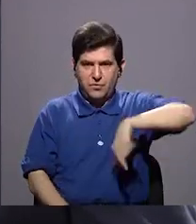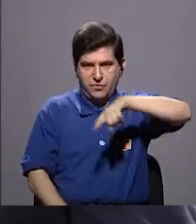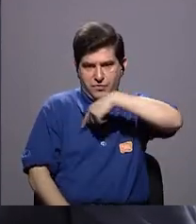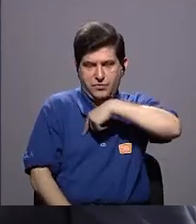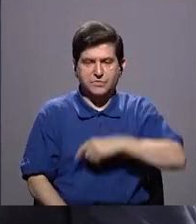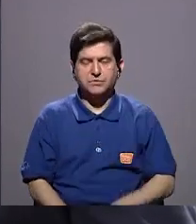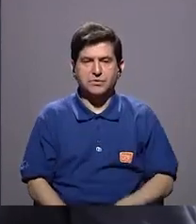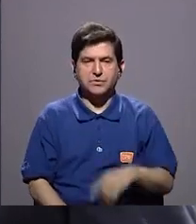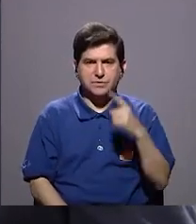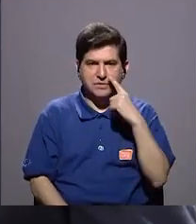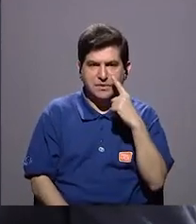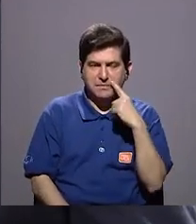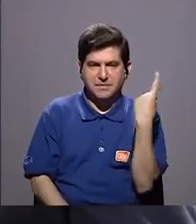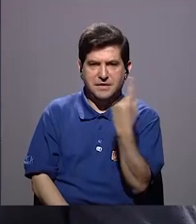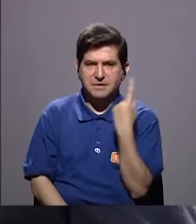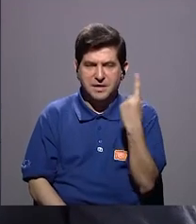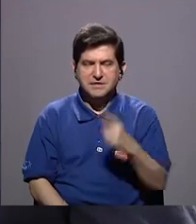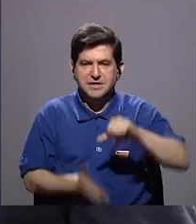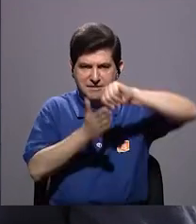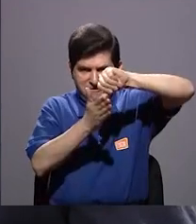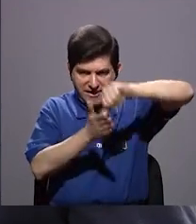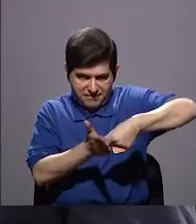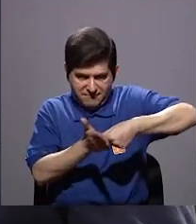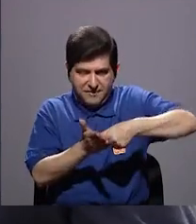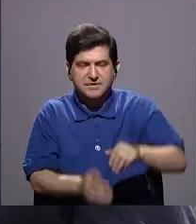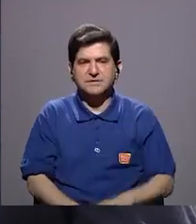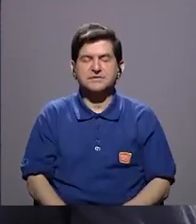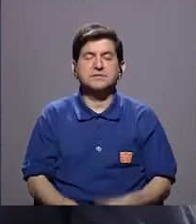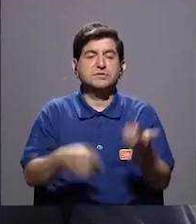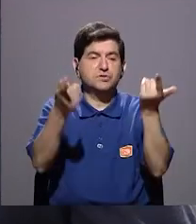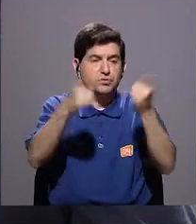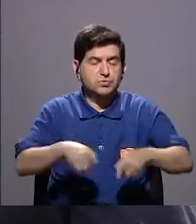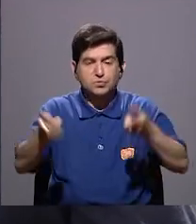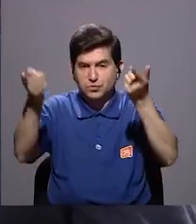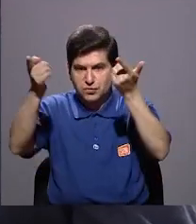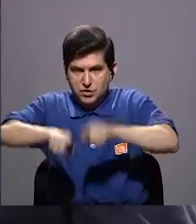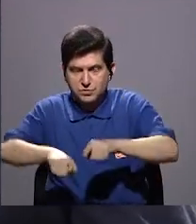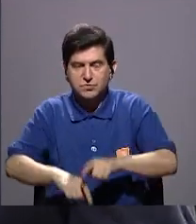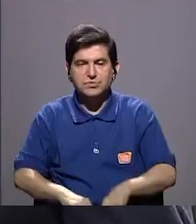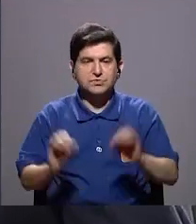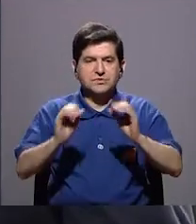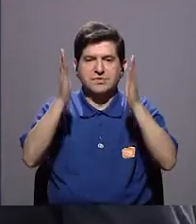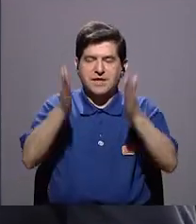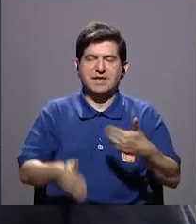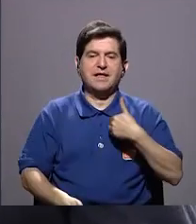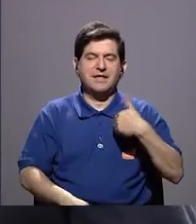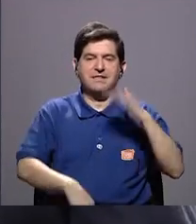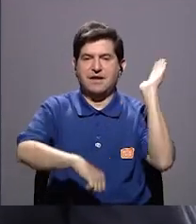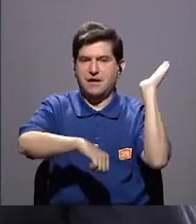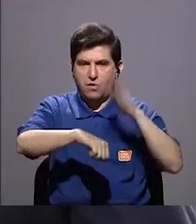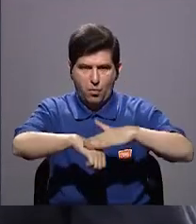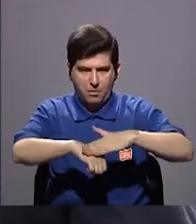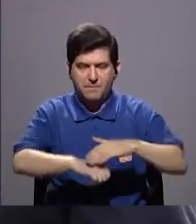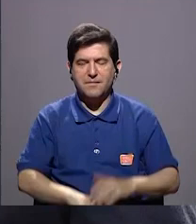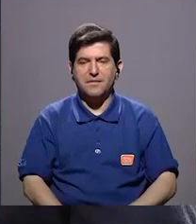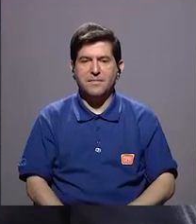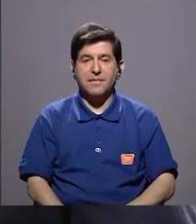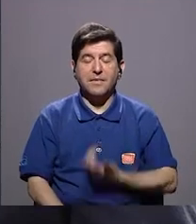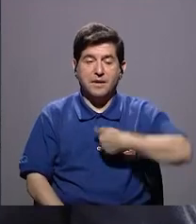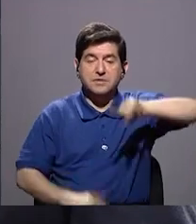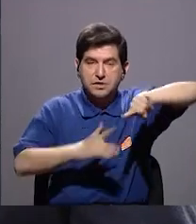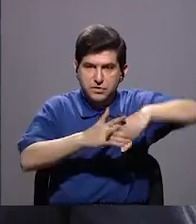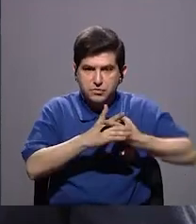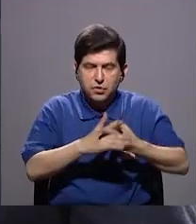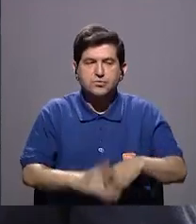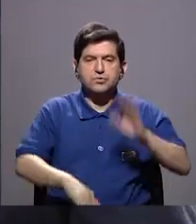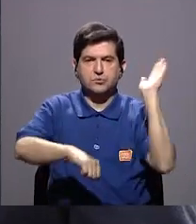Nosotros a los papás siempre les vamos a hacer el énfasis de que lo que está sucediendo, nadie tiene la culpa. Porque si vamos